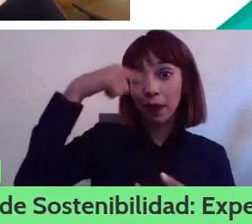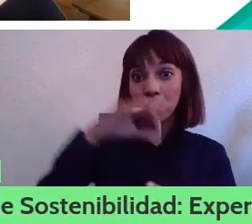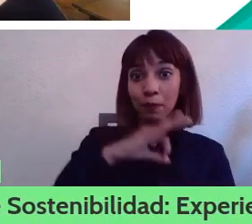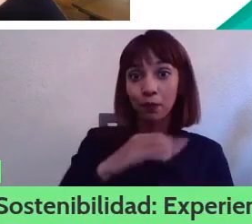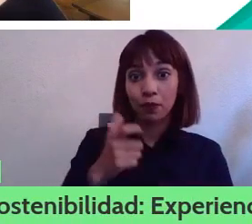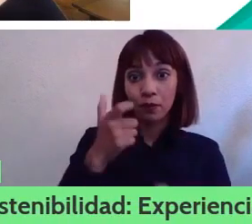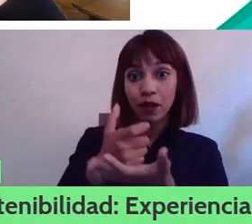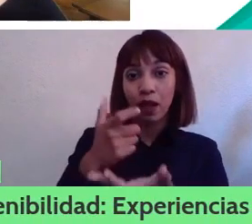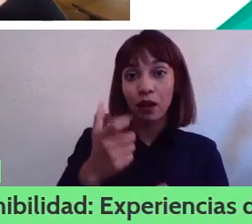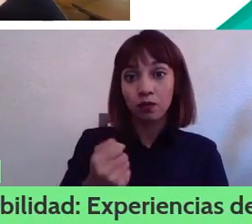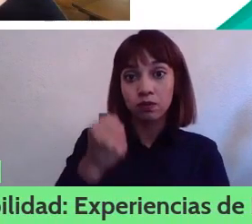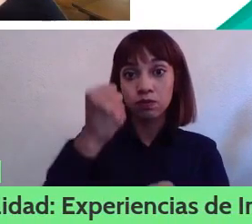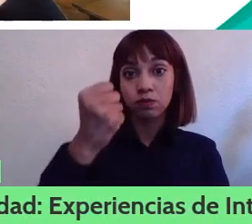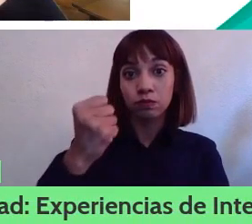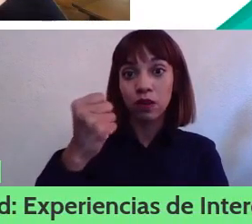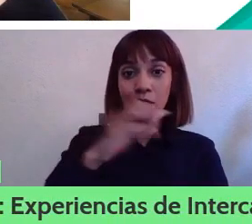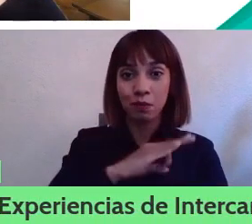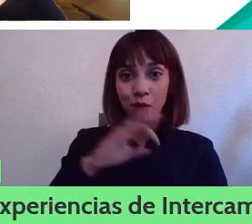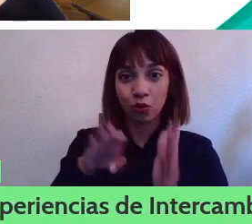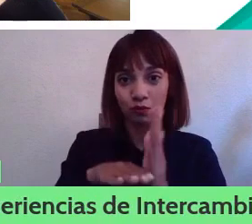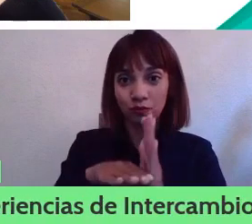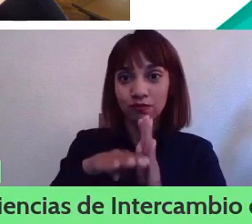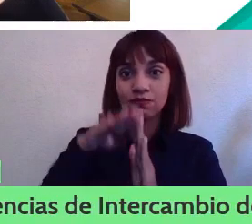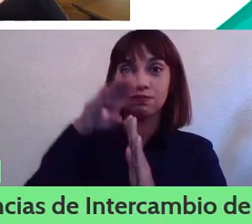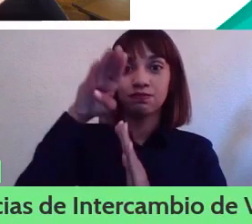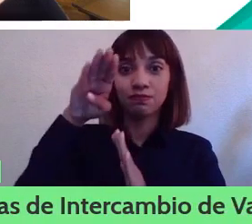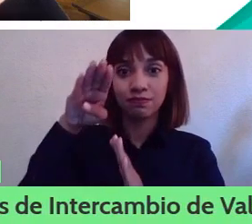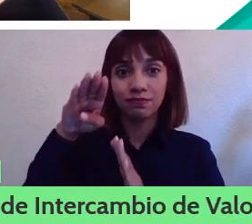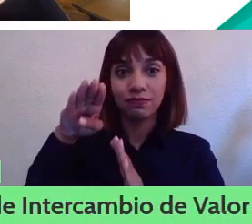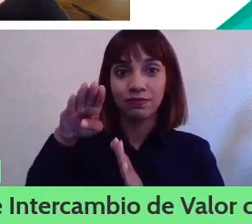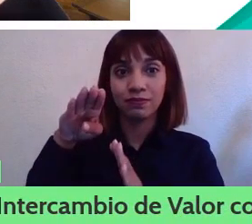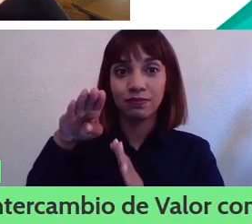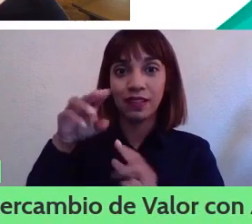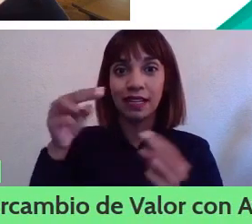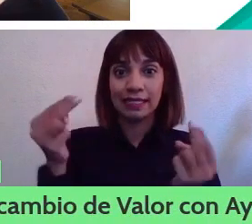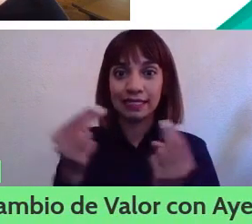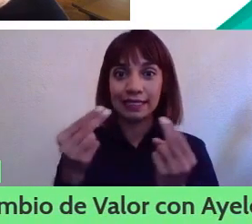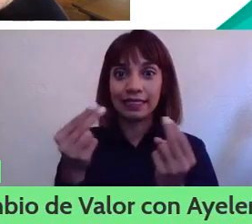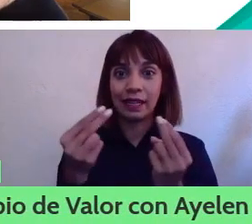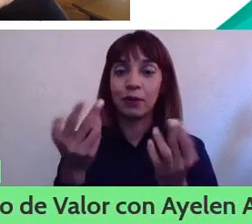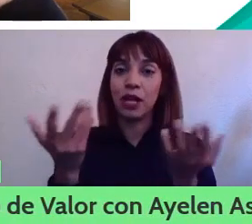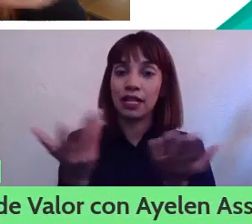crecer. Nosotros la forma que encontramos desde En Buenas Manos es ofrecer servicios, ¿sí?